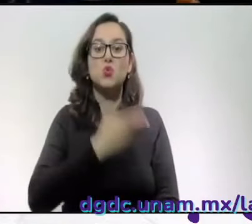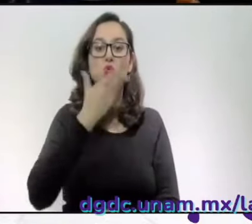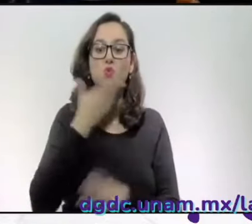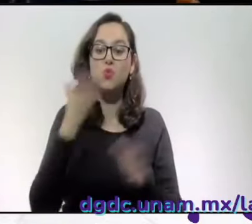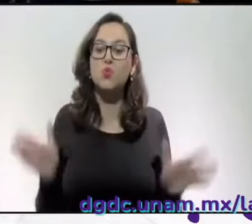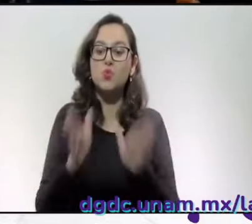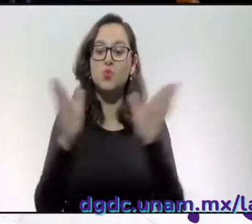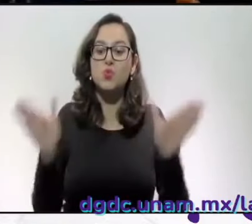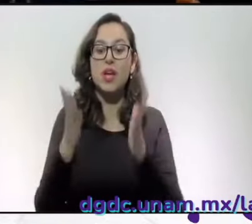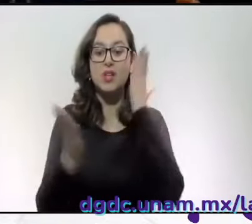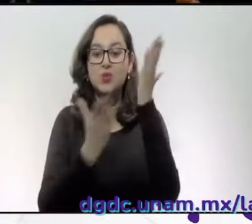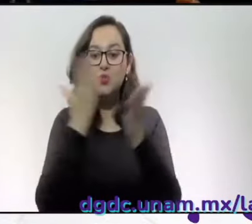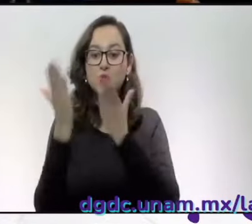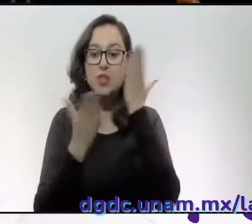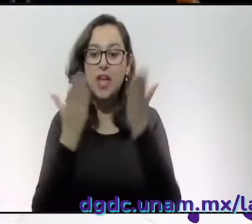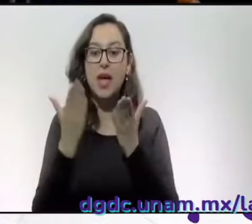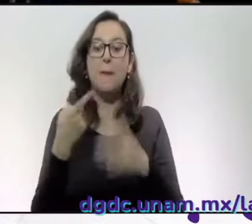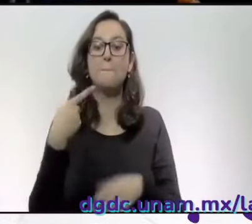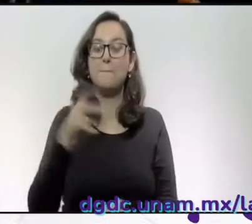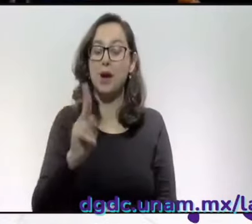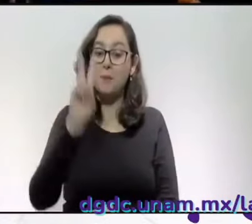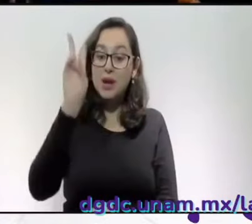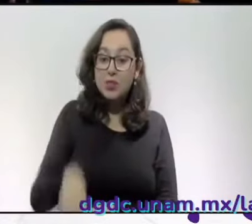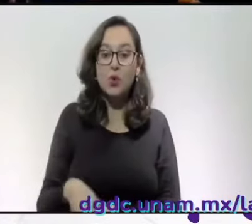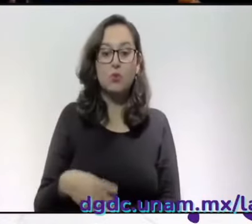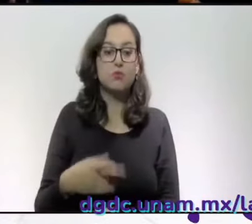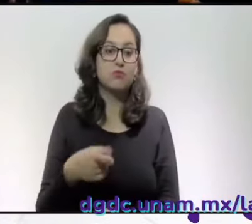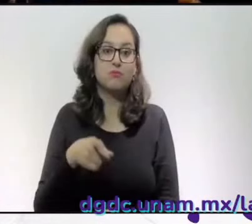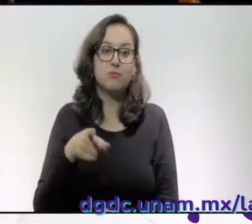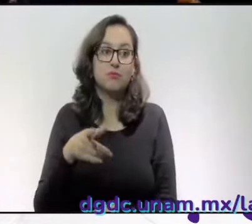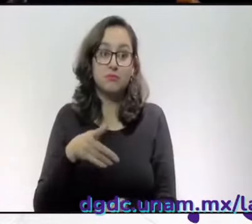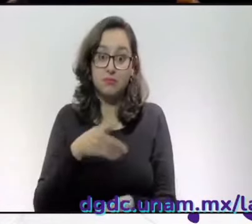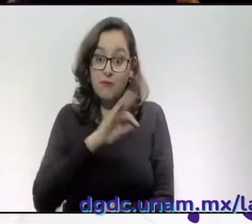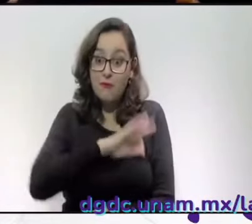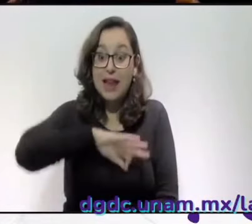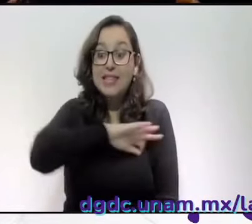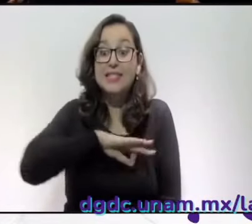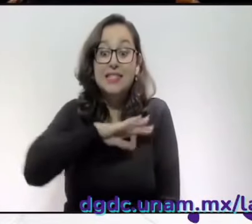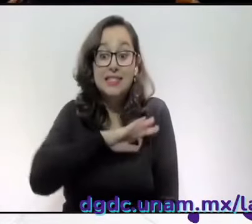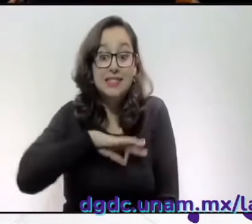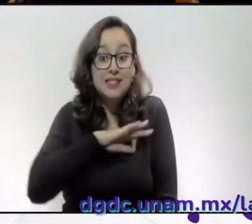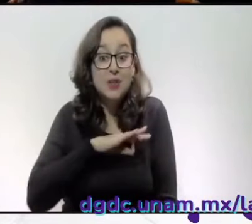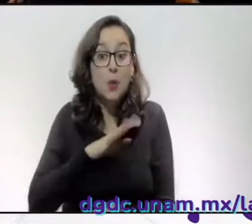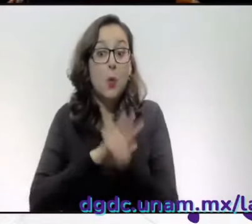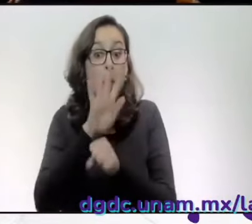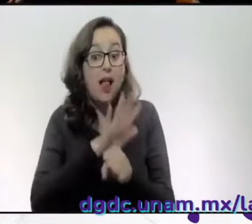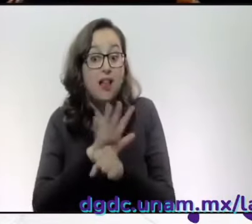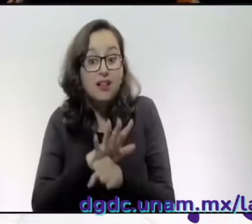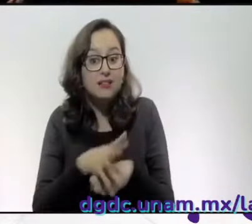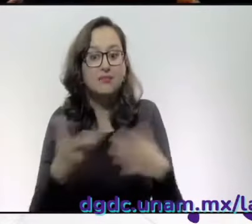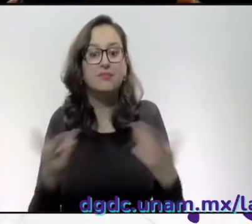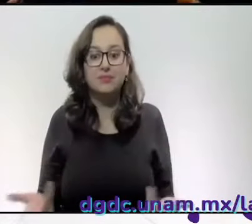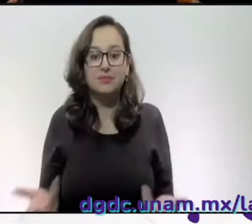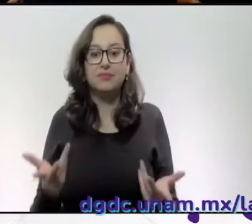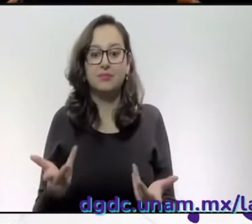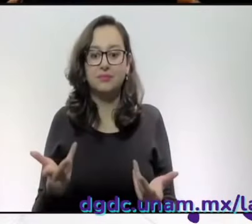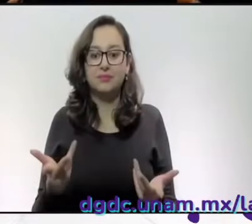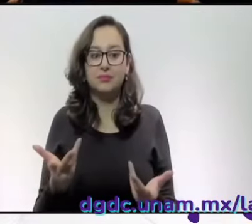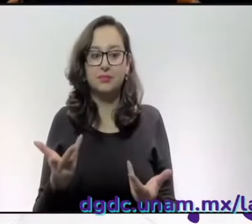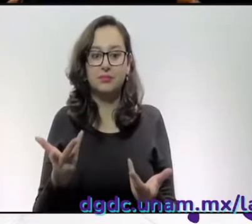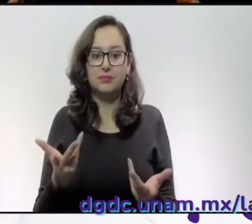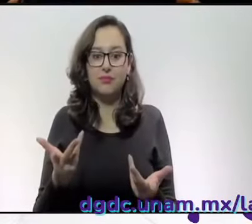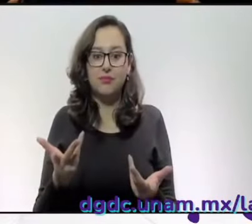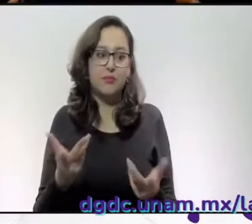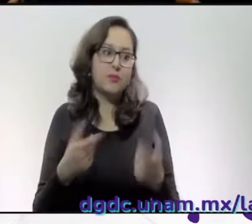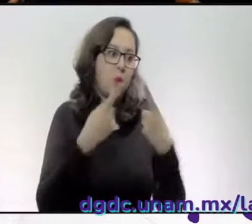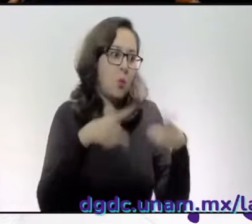estudie la física, pero el verdadero mensaje es estudia lo que te hace feliz. Porque al final... pues lo mismo que tiene que haber físicos, tiene que haber